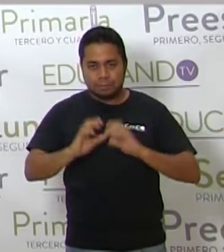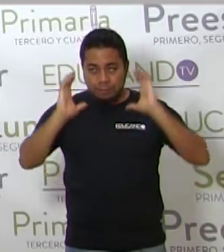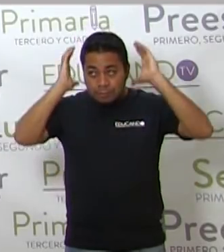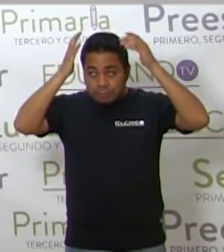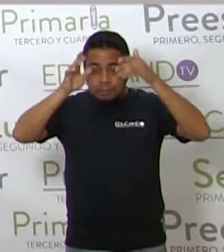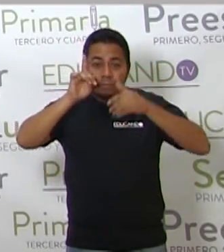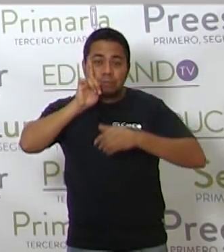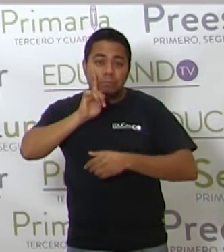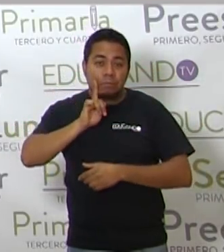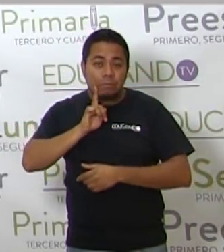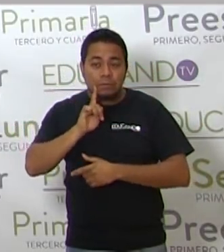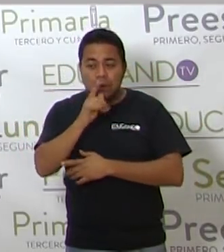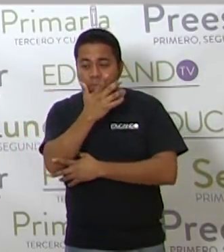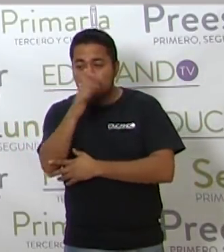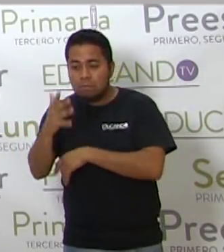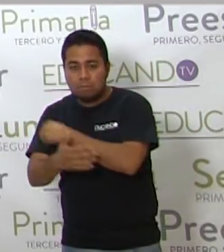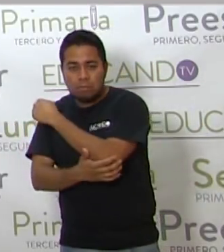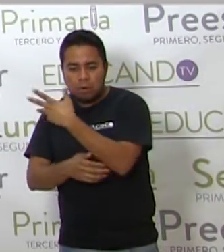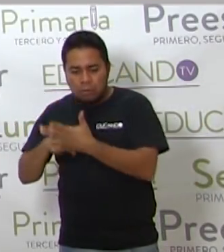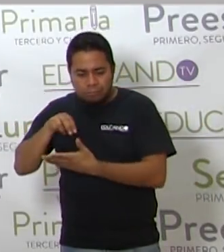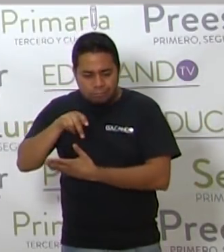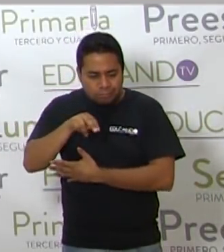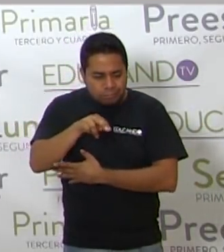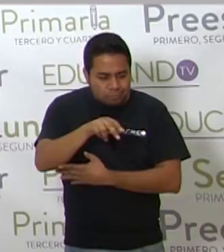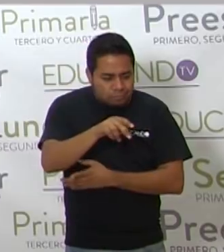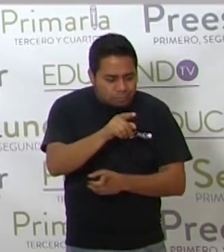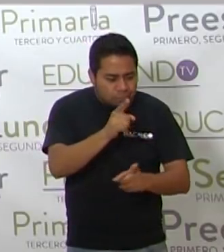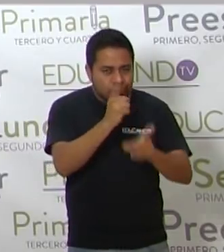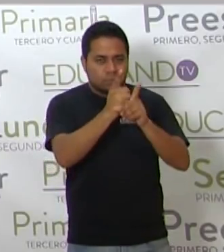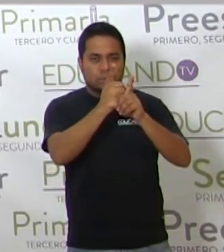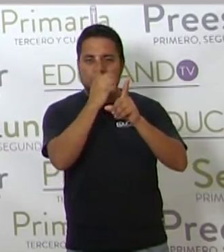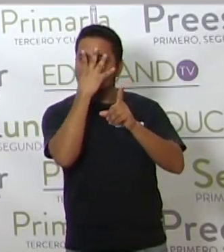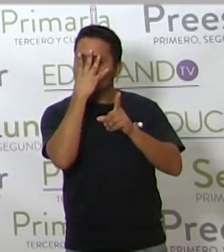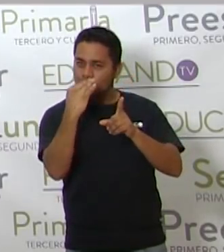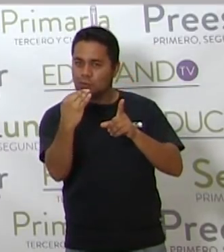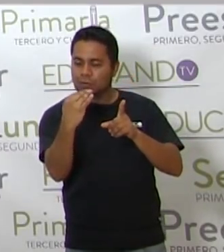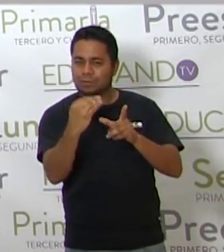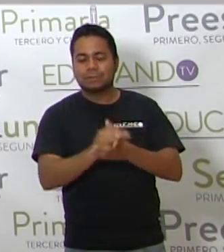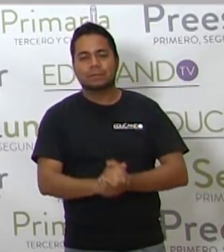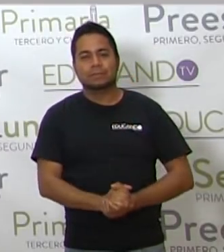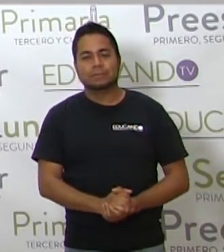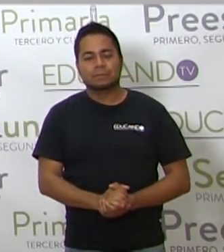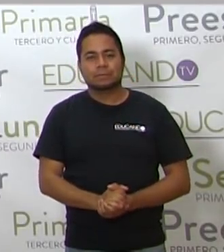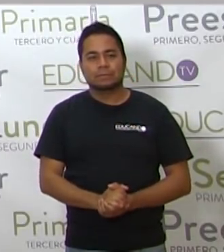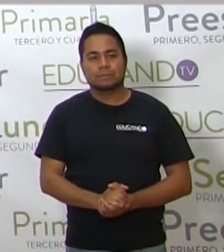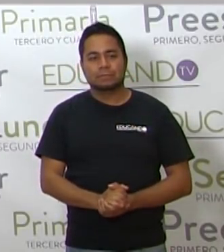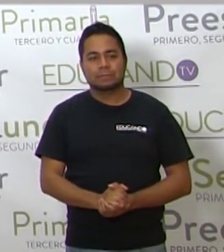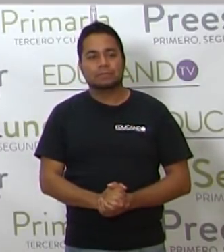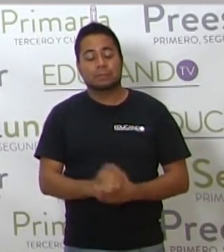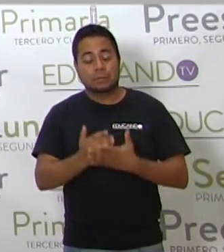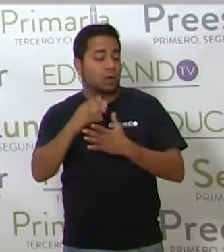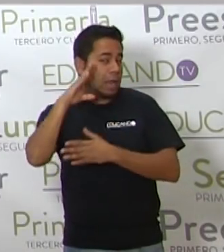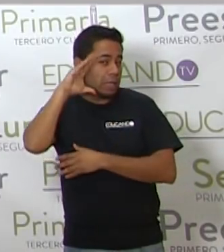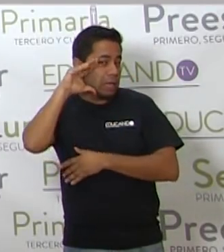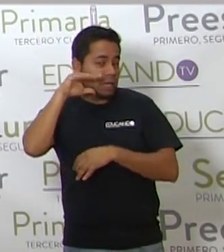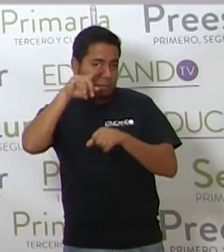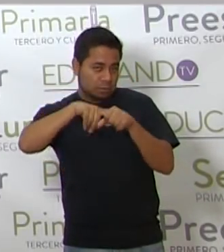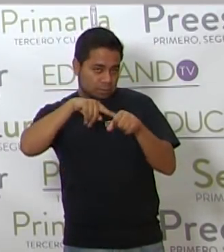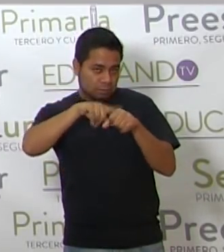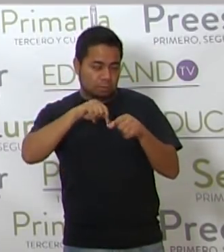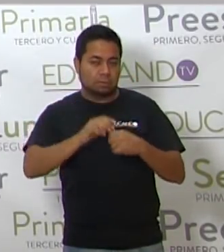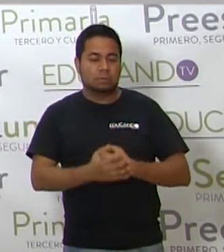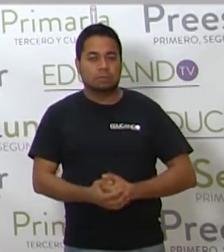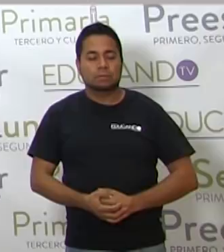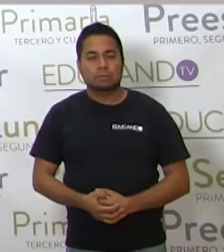Caperucita camina por el bosque y se encuentra al lobo. Y vamos con el de color naranja.